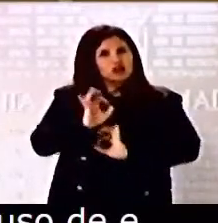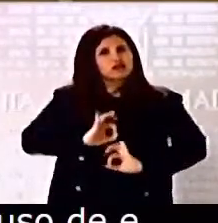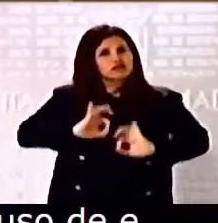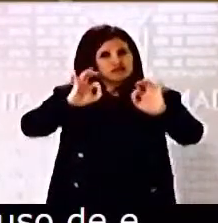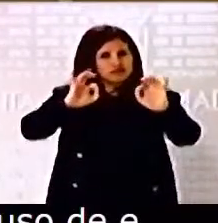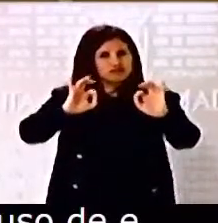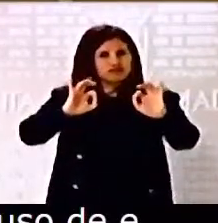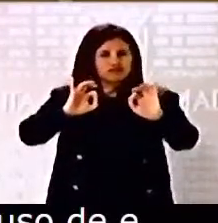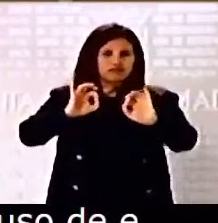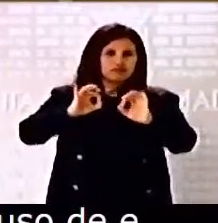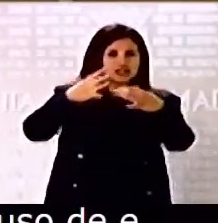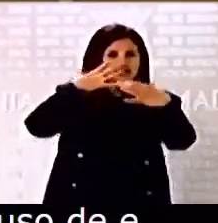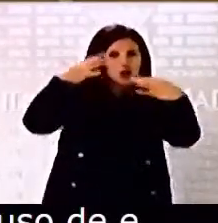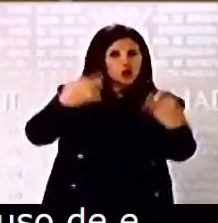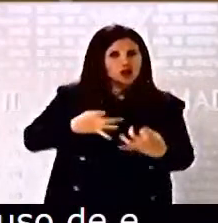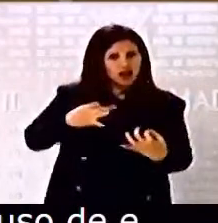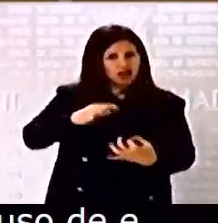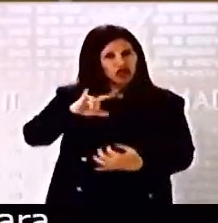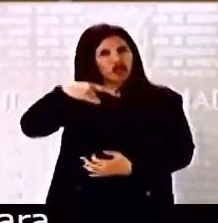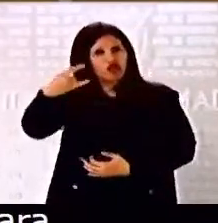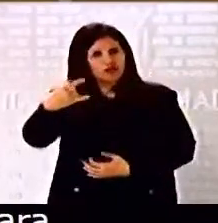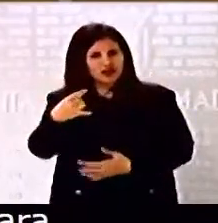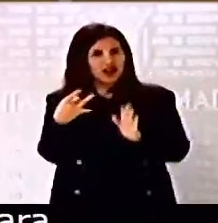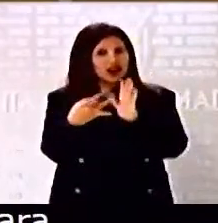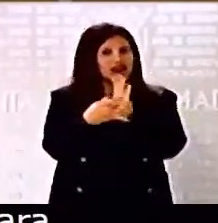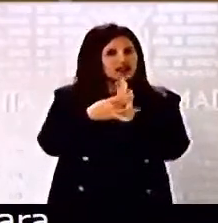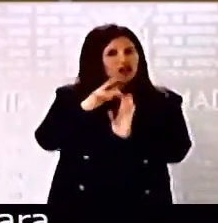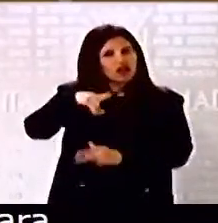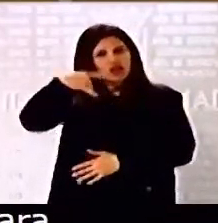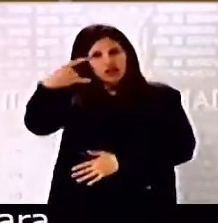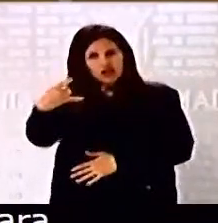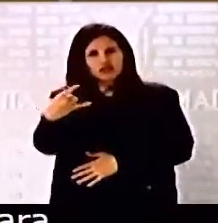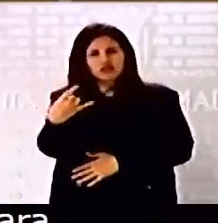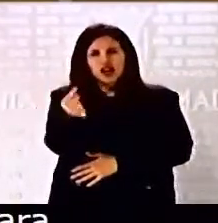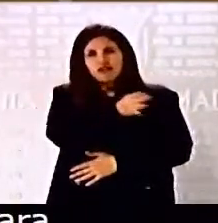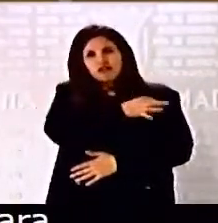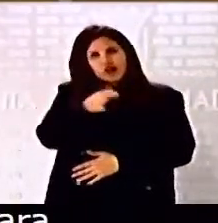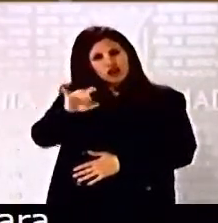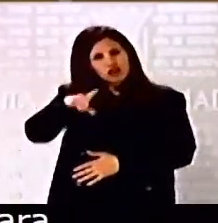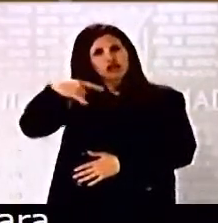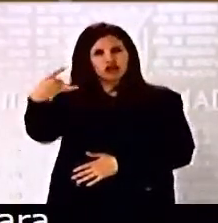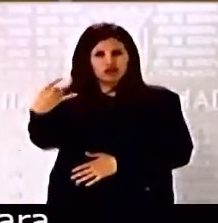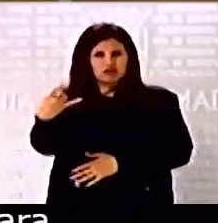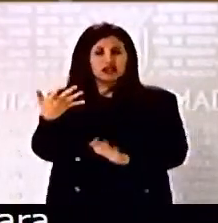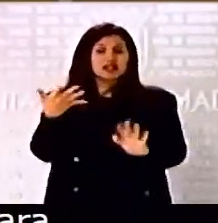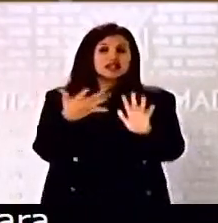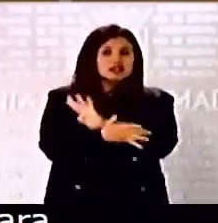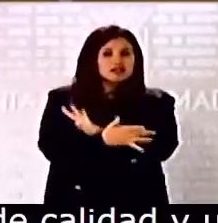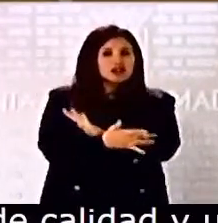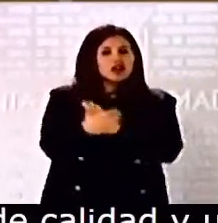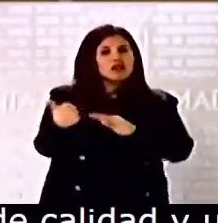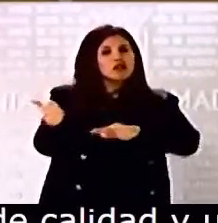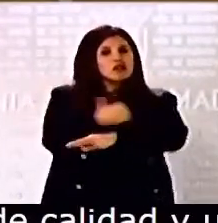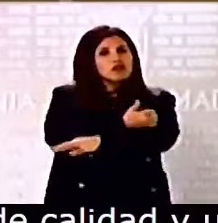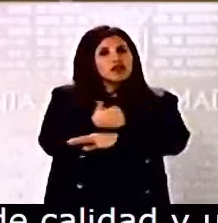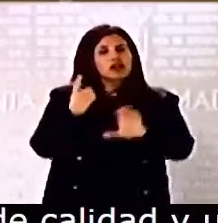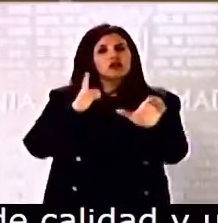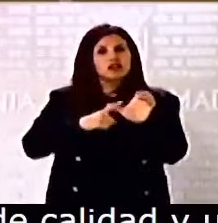seguridad, un plus de calidad y un plus de eficacia que tiene que valorar la ciudadanía